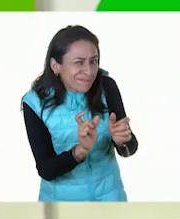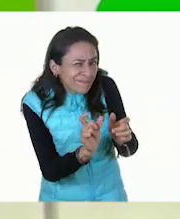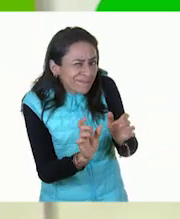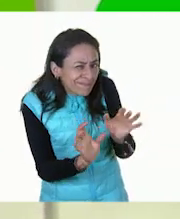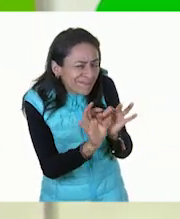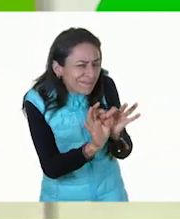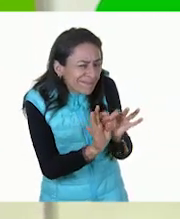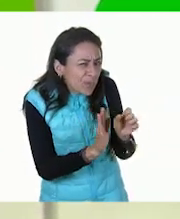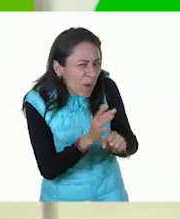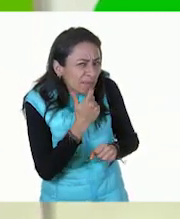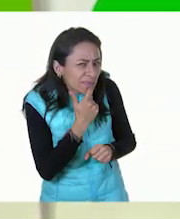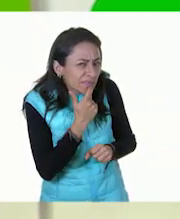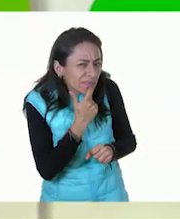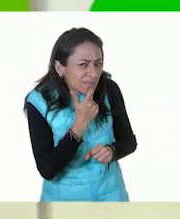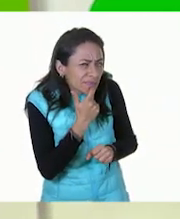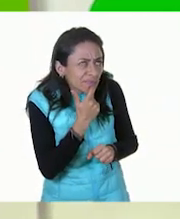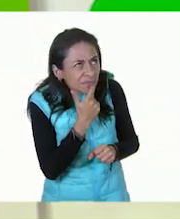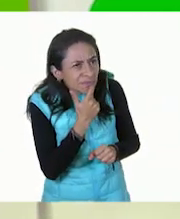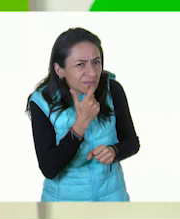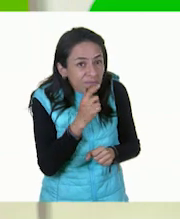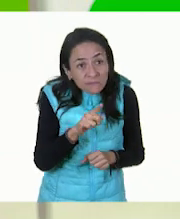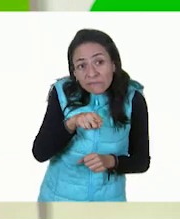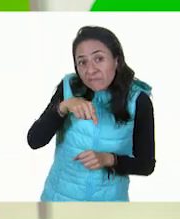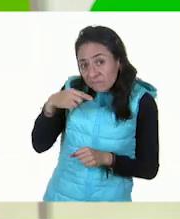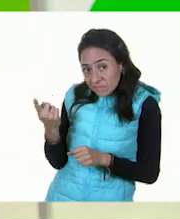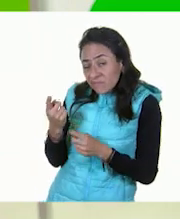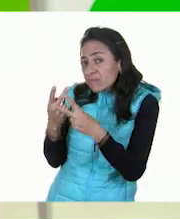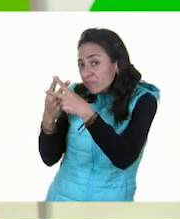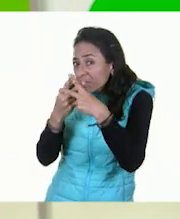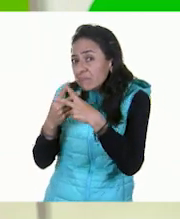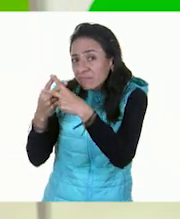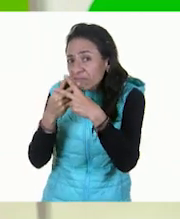Y algo que rime con estrella.